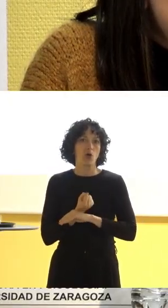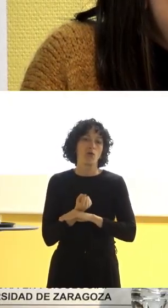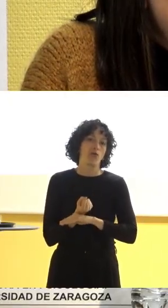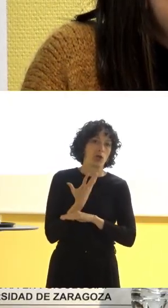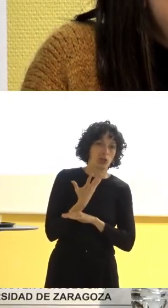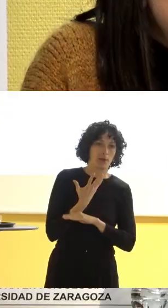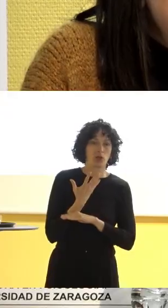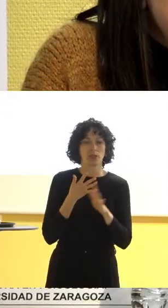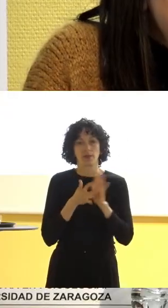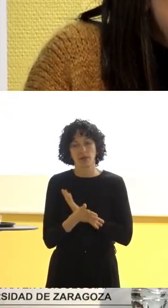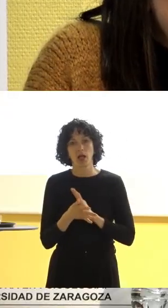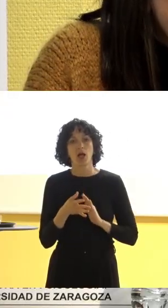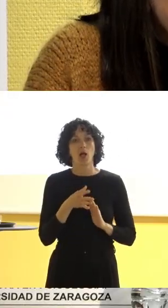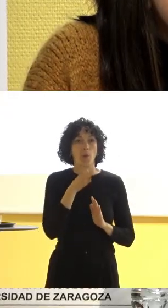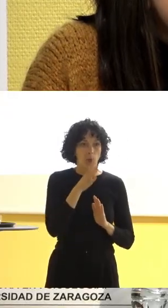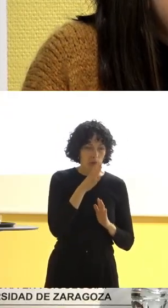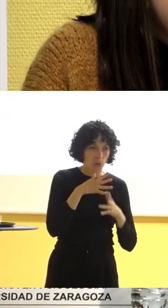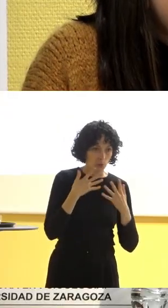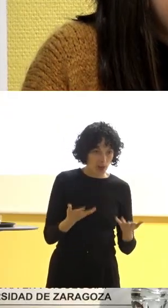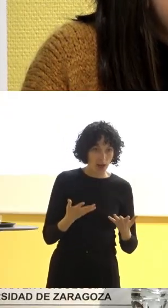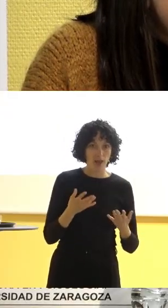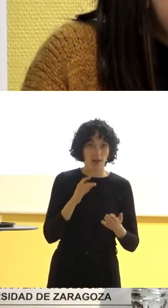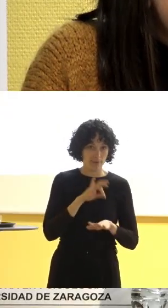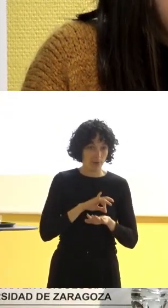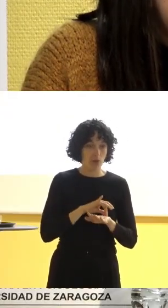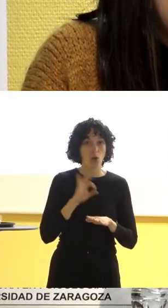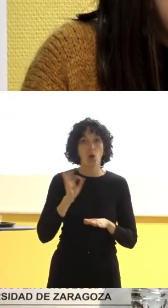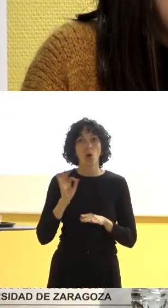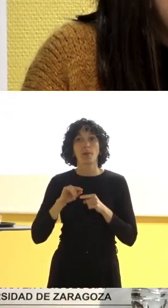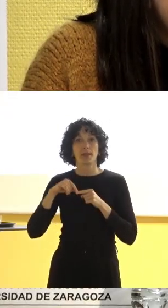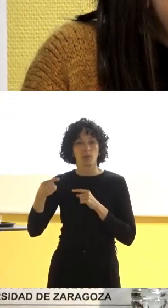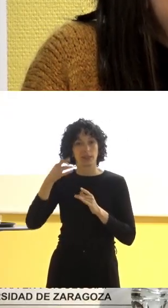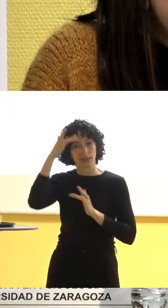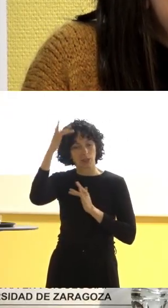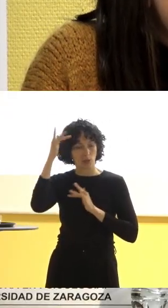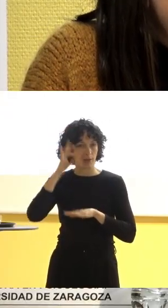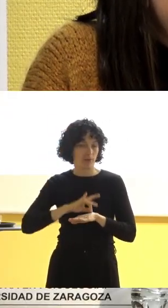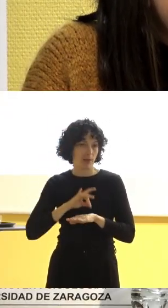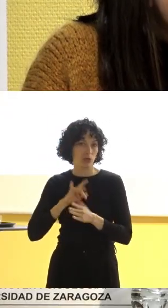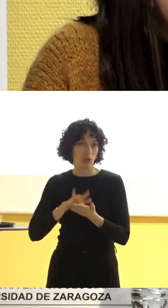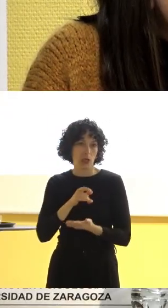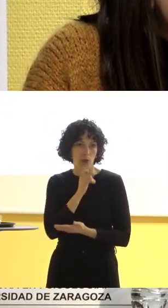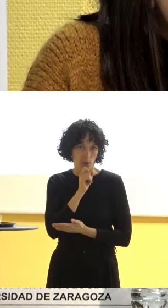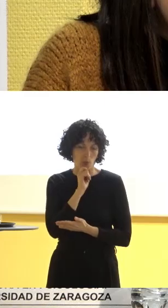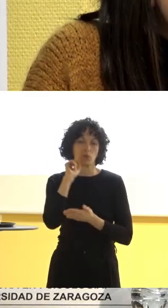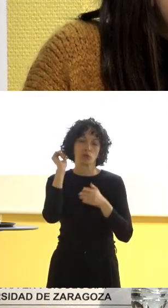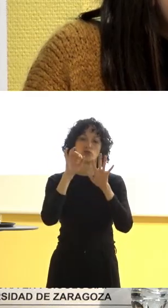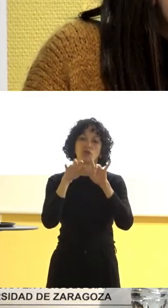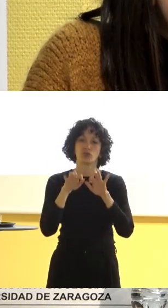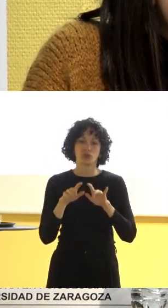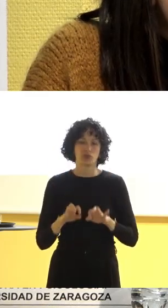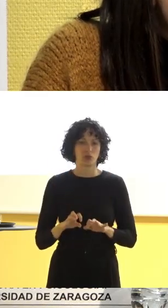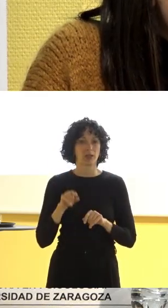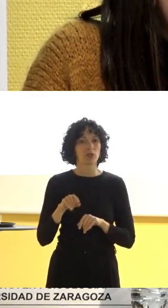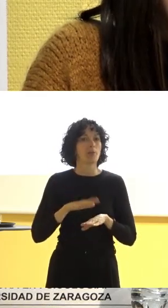la causa, digamos, la etiología, como cómo se ha manifestado clínicamente en ti esa enfermedad rara. Entonces, ¿esto para qué